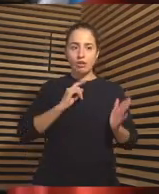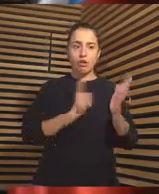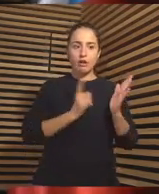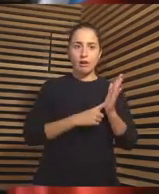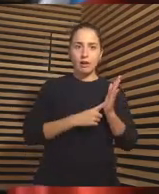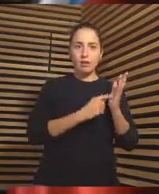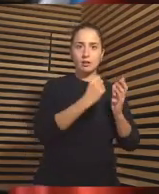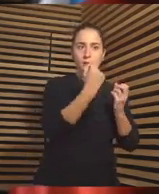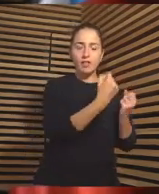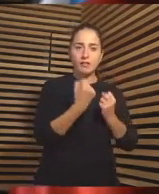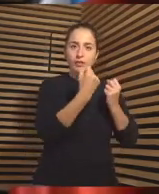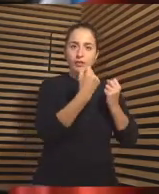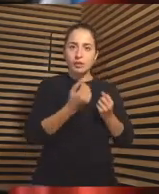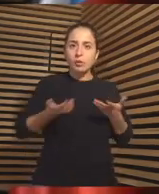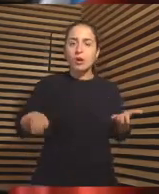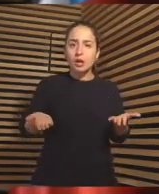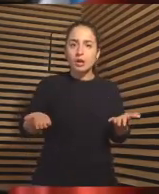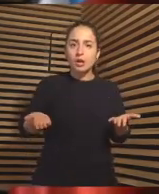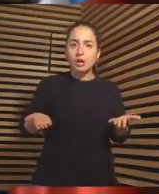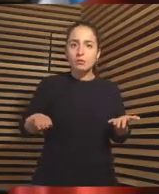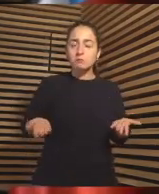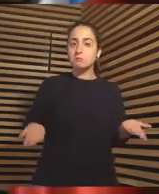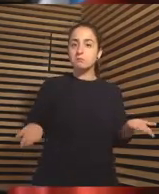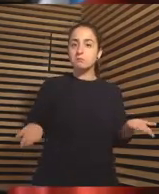para reclamar mi inseguridad jurídica?